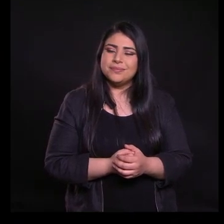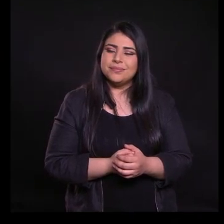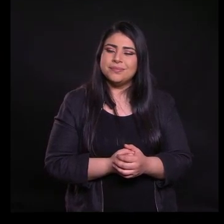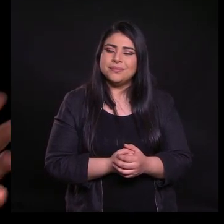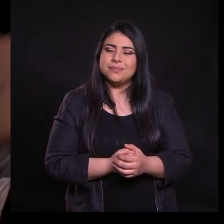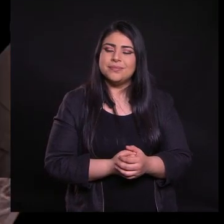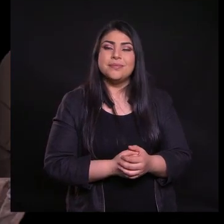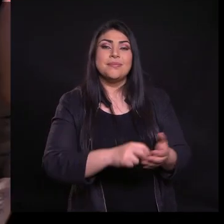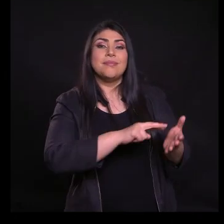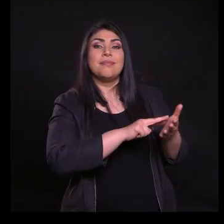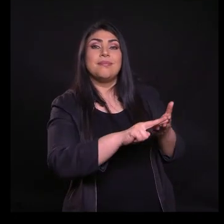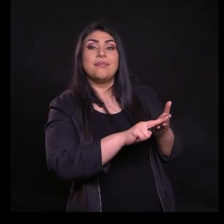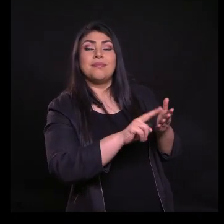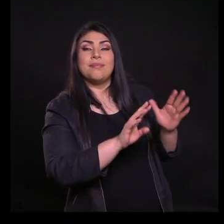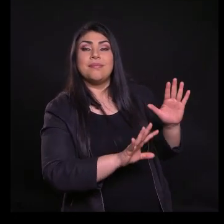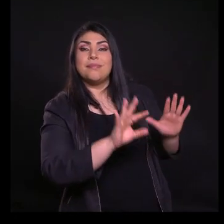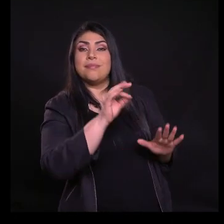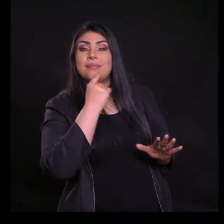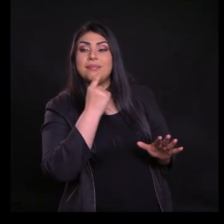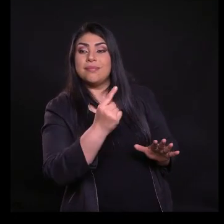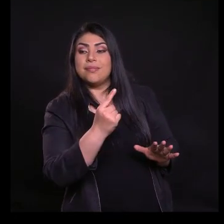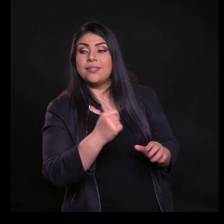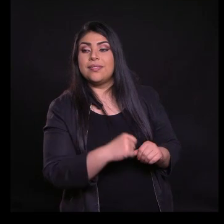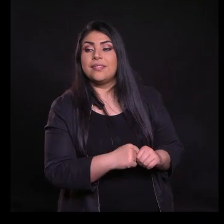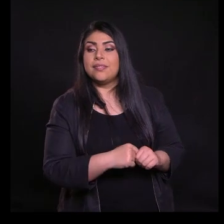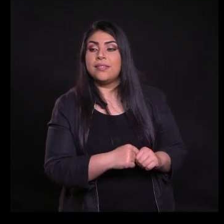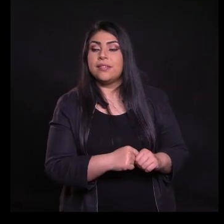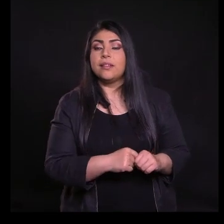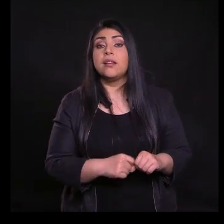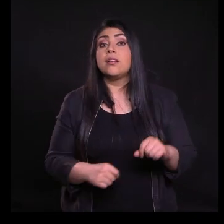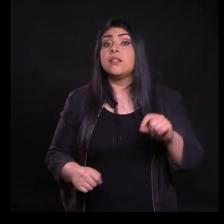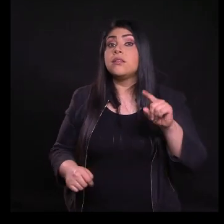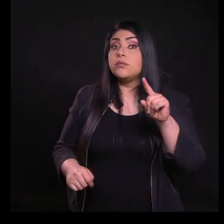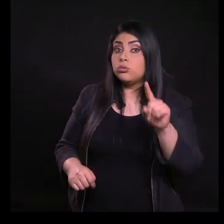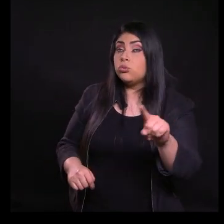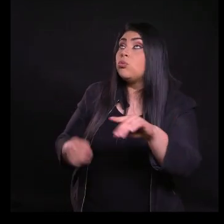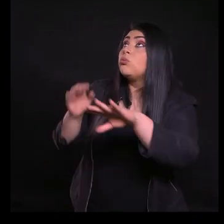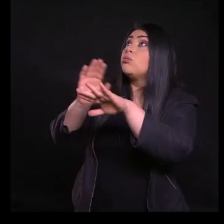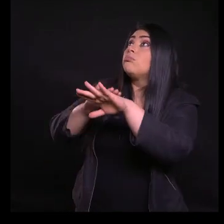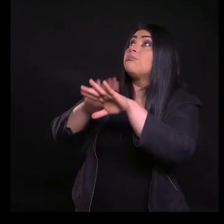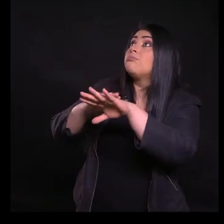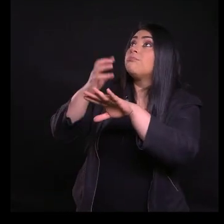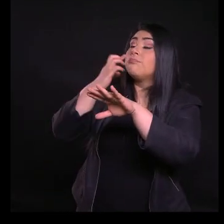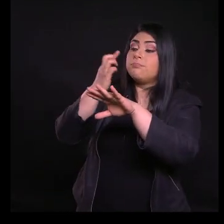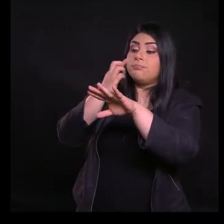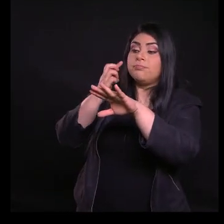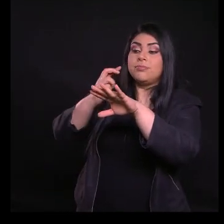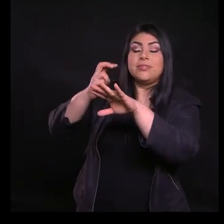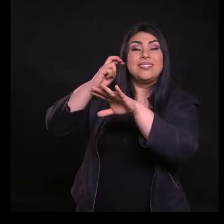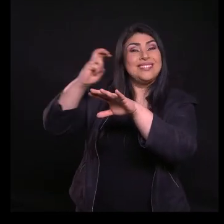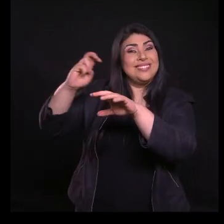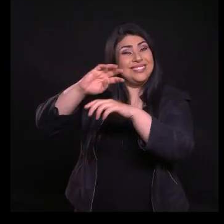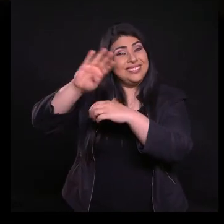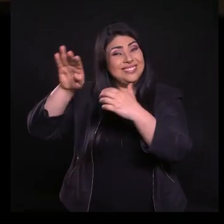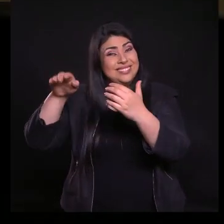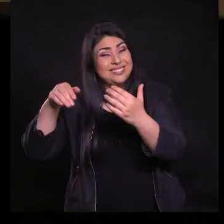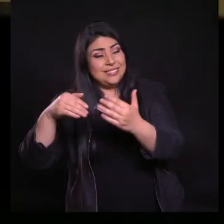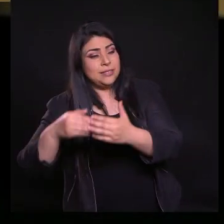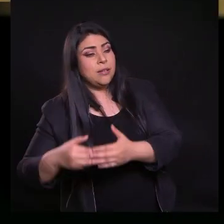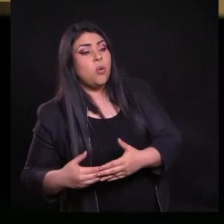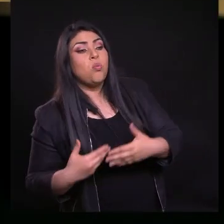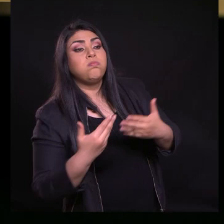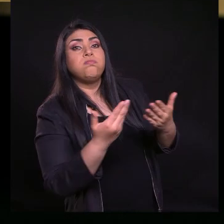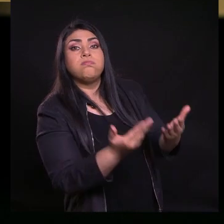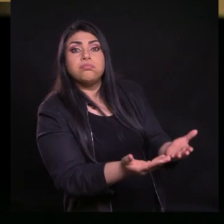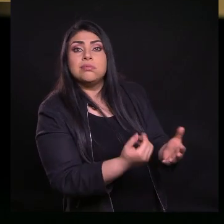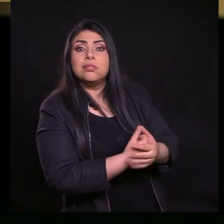dice el verso 13 y todo lo que pidieras al padre en mi nombre lo haré qué cosas harán jesús